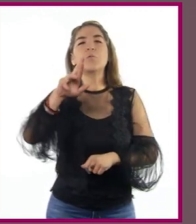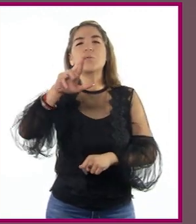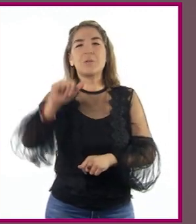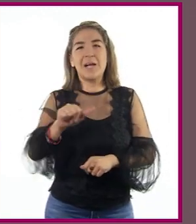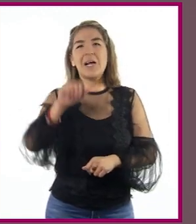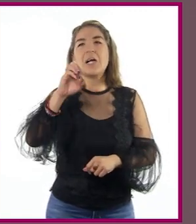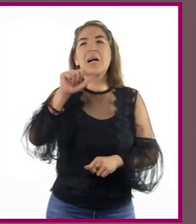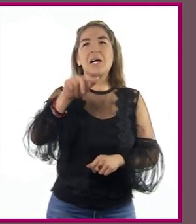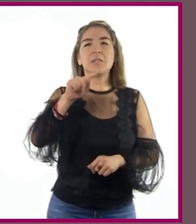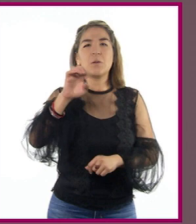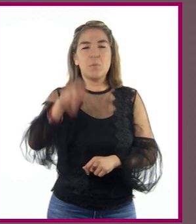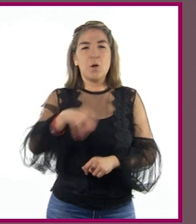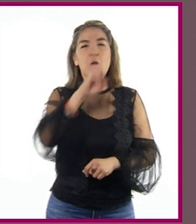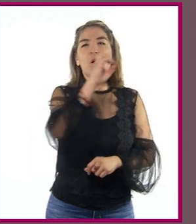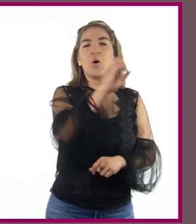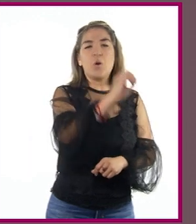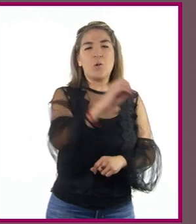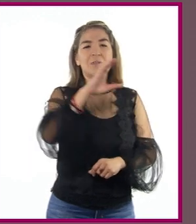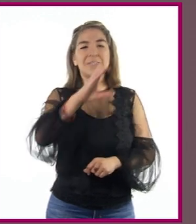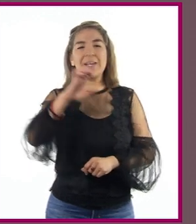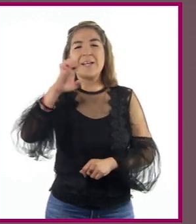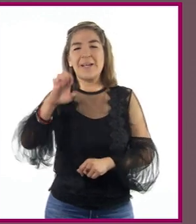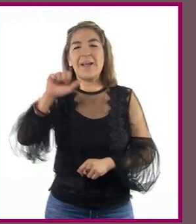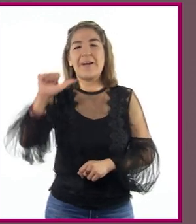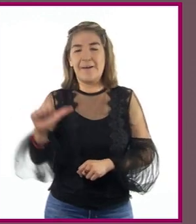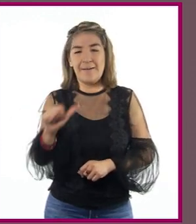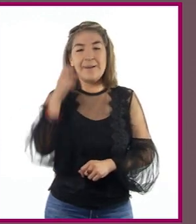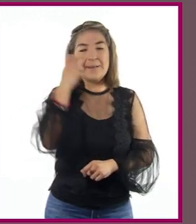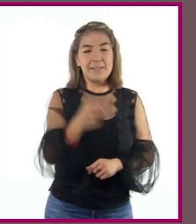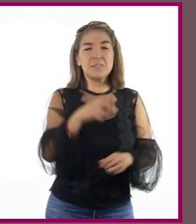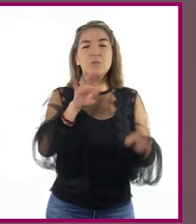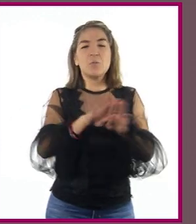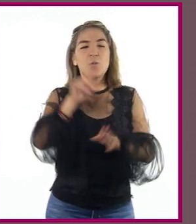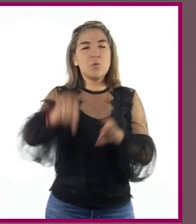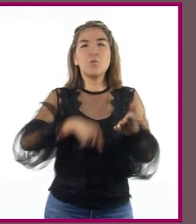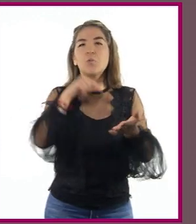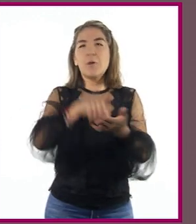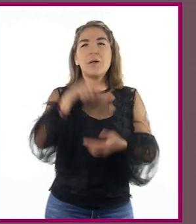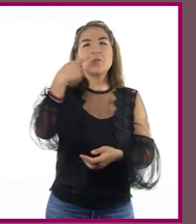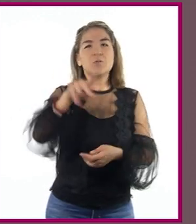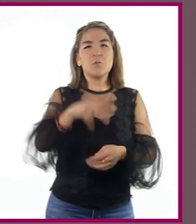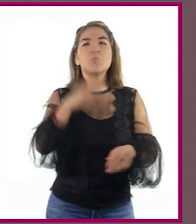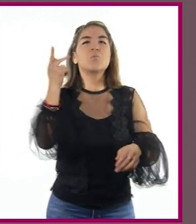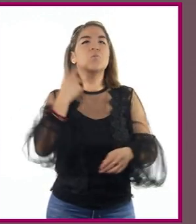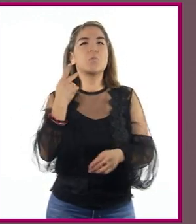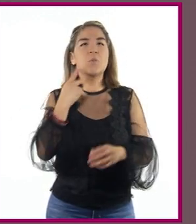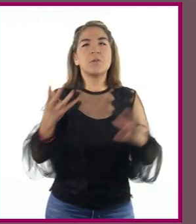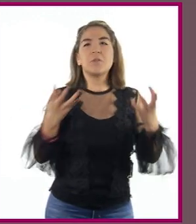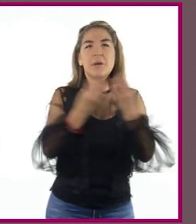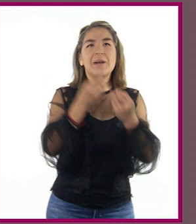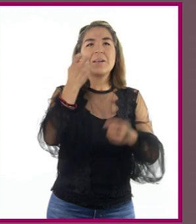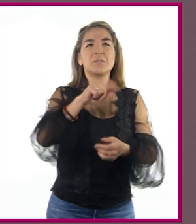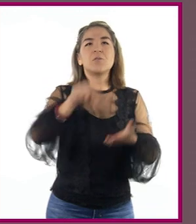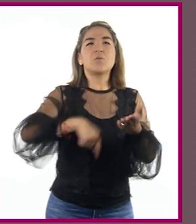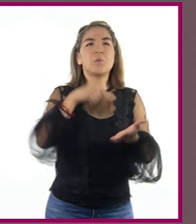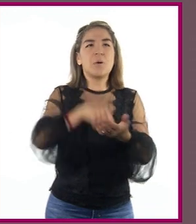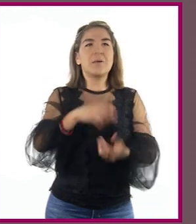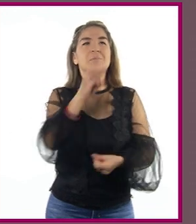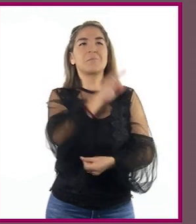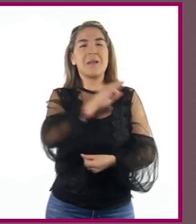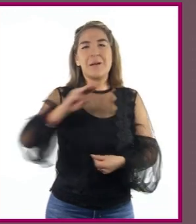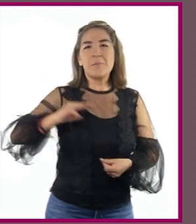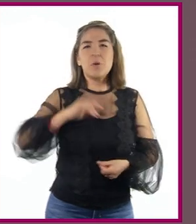o CEA. Estableció una política exterior común entre los Estados miembros, políticas